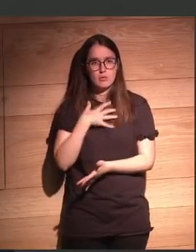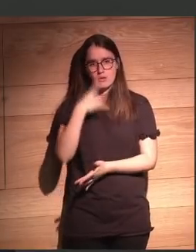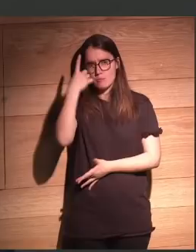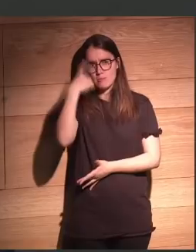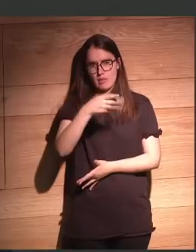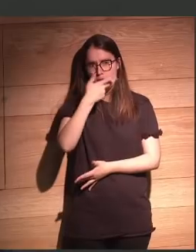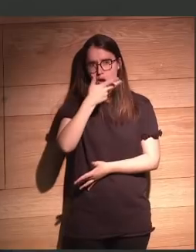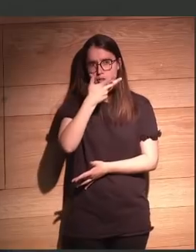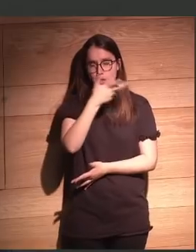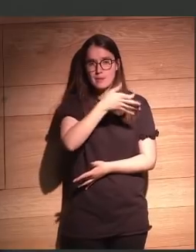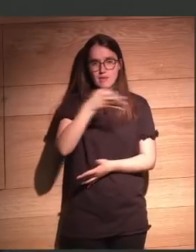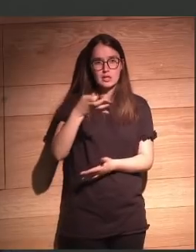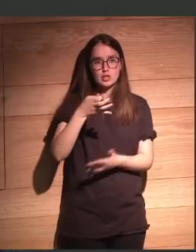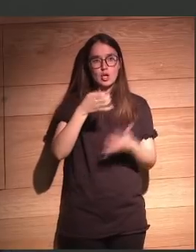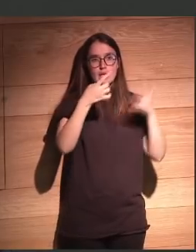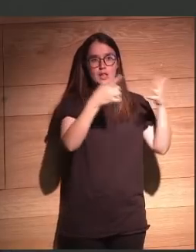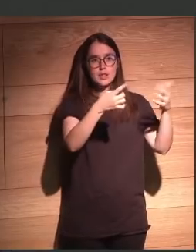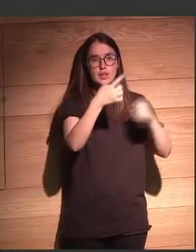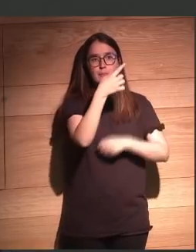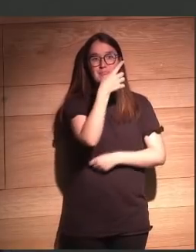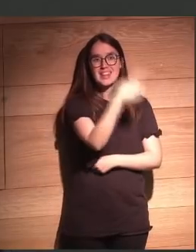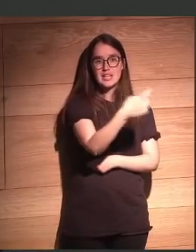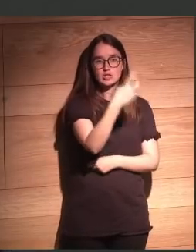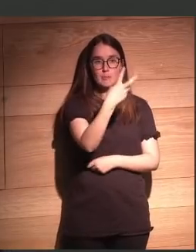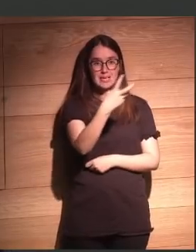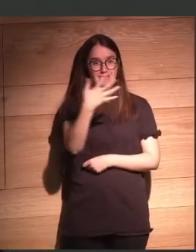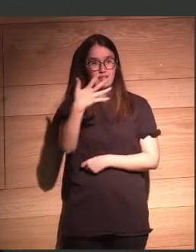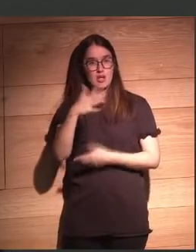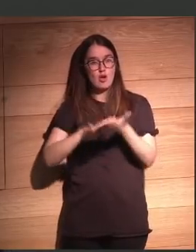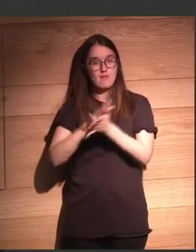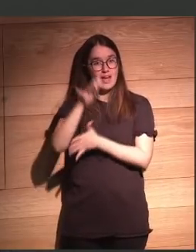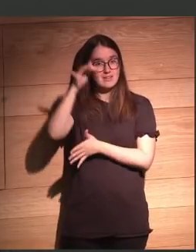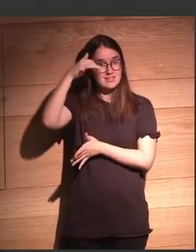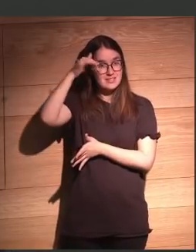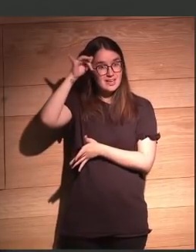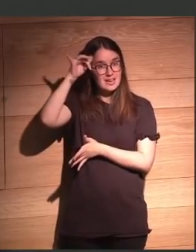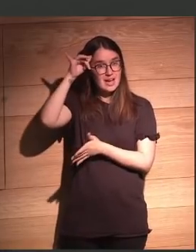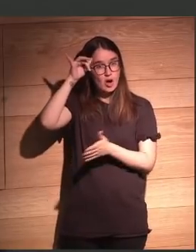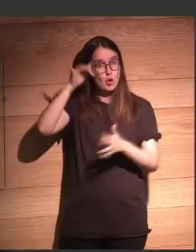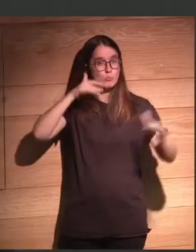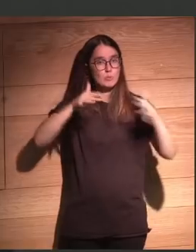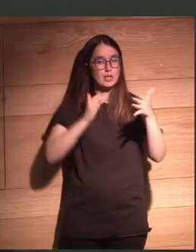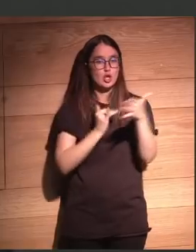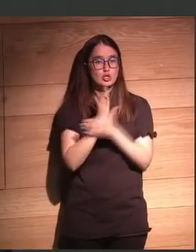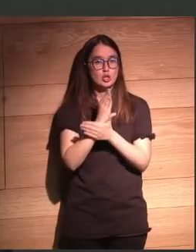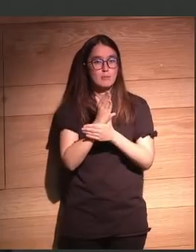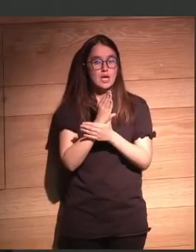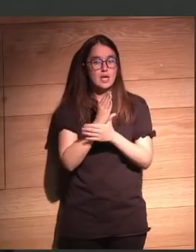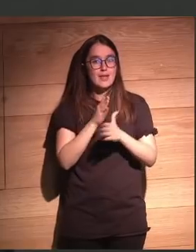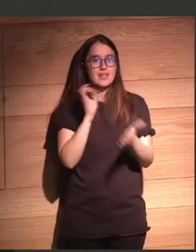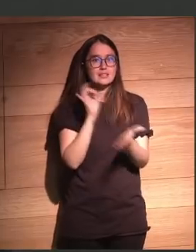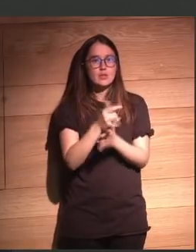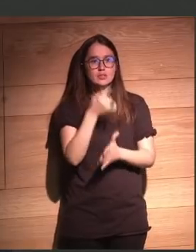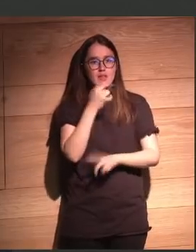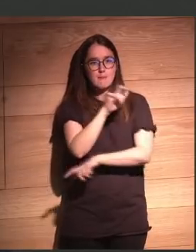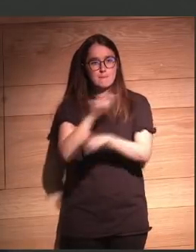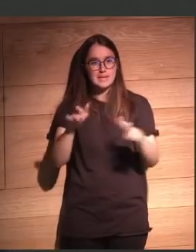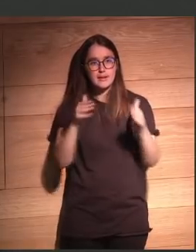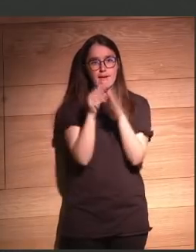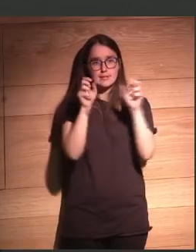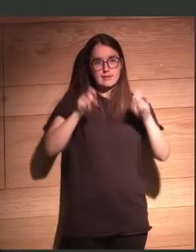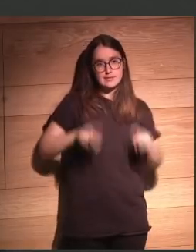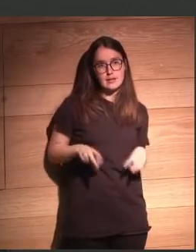sabemos, y en la 125 nos habla de Chicago y el movimiento Stop Desahucios, donde decían personas sin hogar